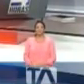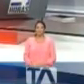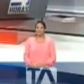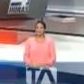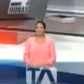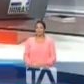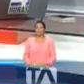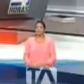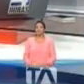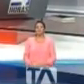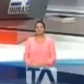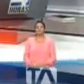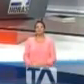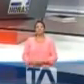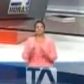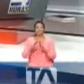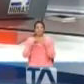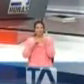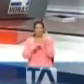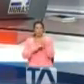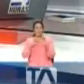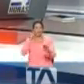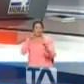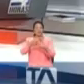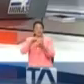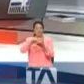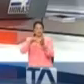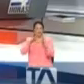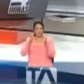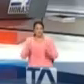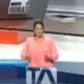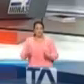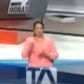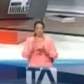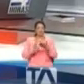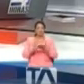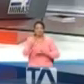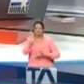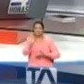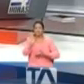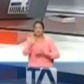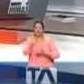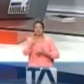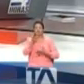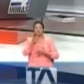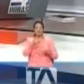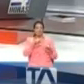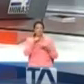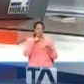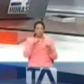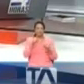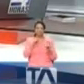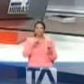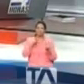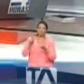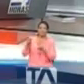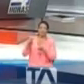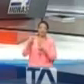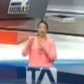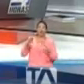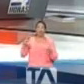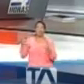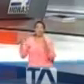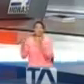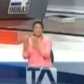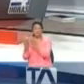El Código de Participación Ciudadana fue calificado por el Consejo de la Administración Legislativa y será la Comisión de Participación